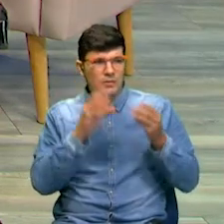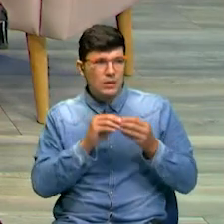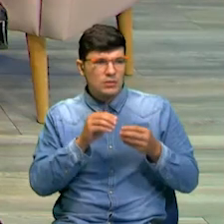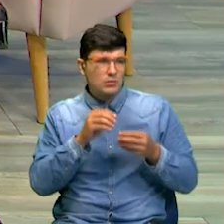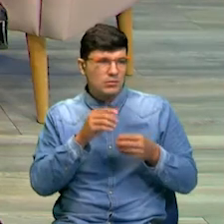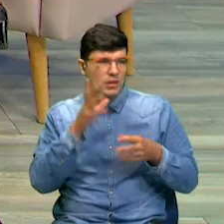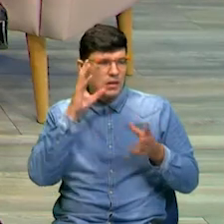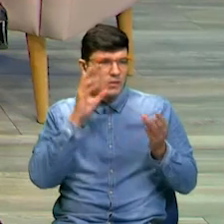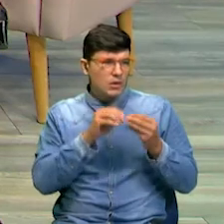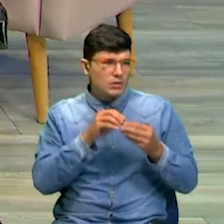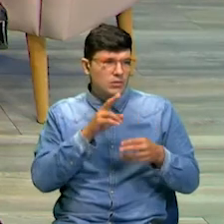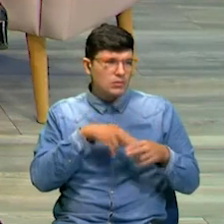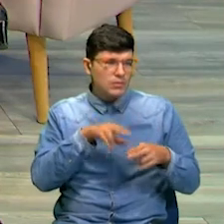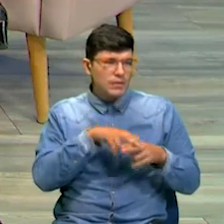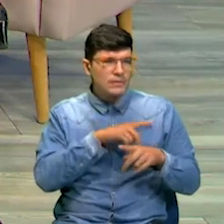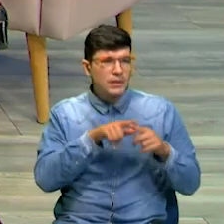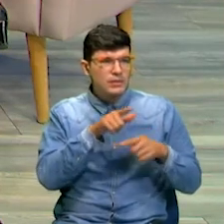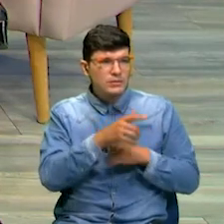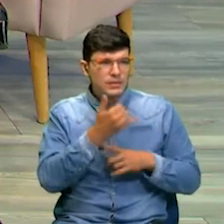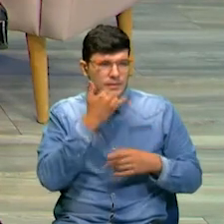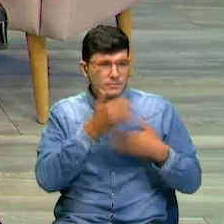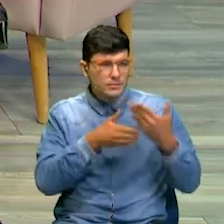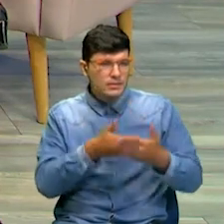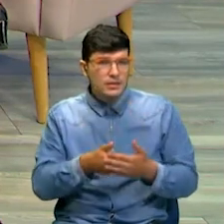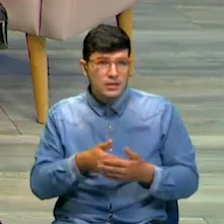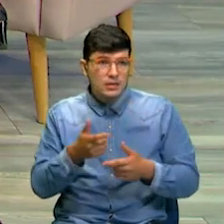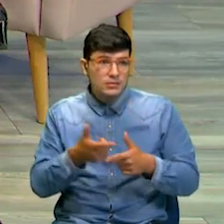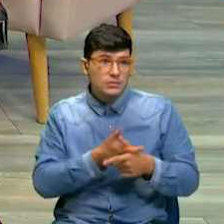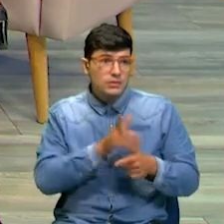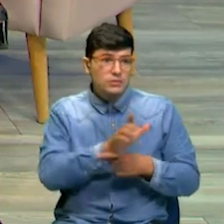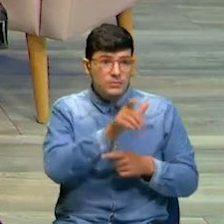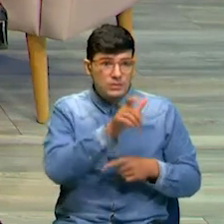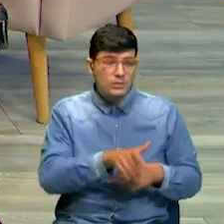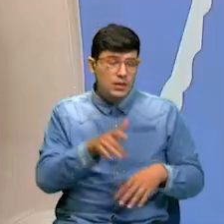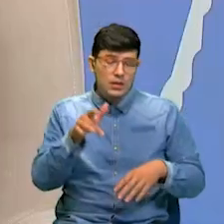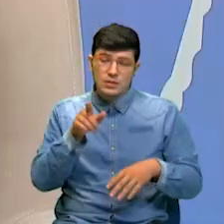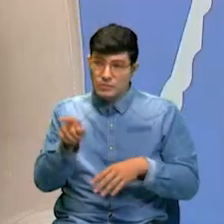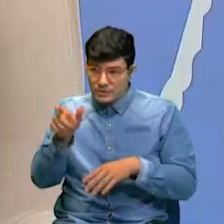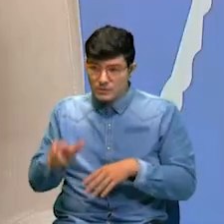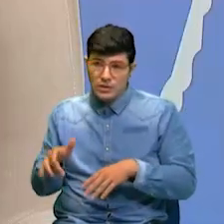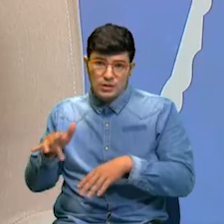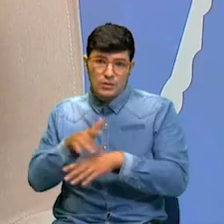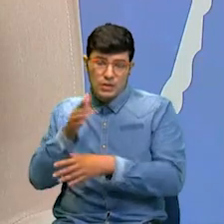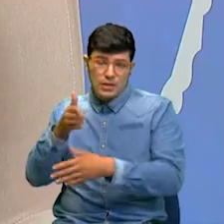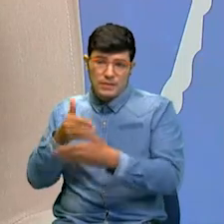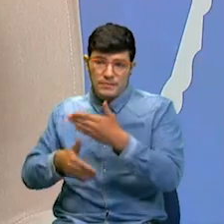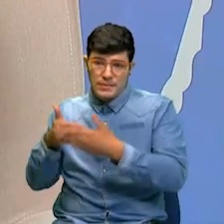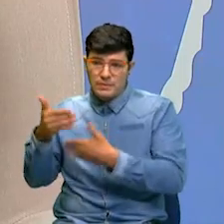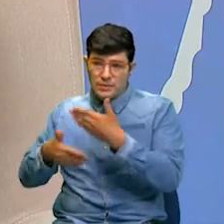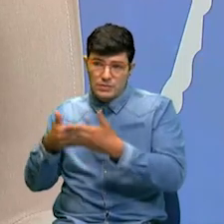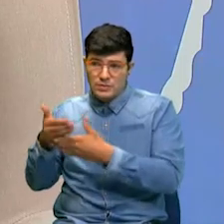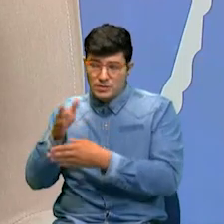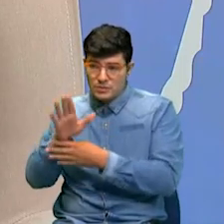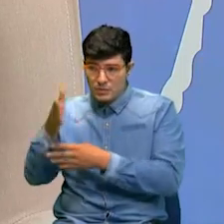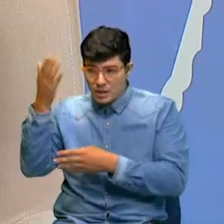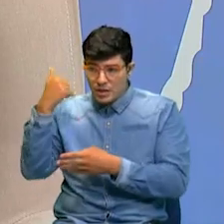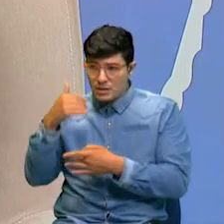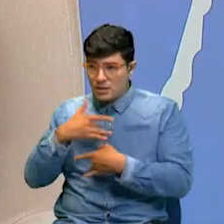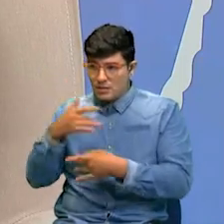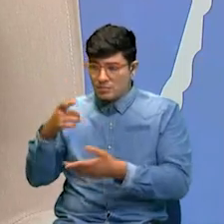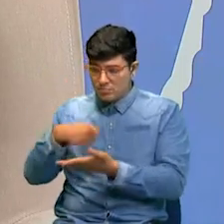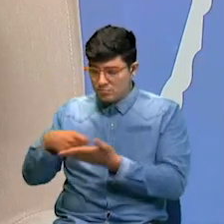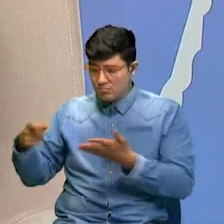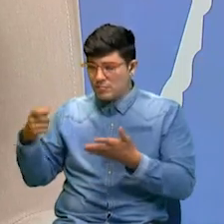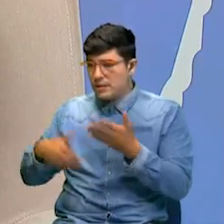acuerdo común. ¿Ahí qué tendría que pasar entonces? Pues entonces el señor tendría que iniciar un proceso para reducción de cuotas si ellos la fijaron